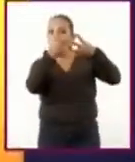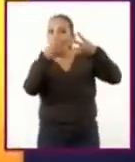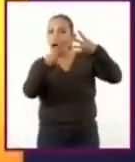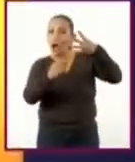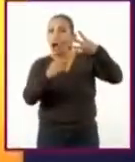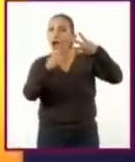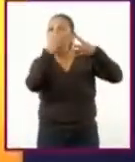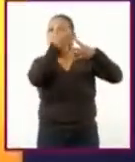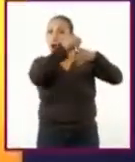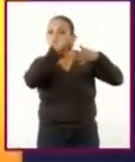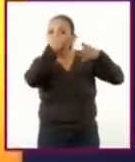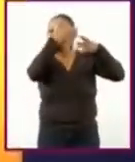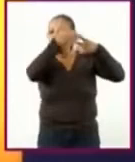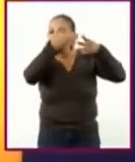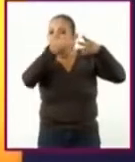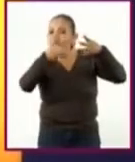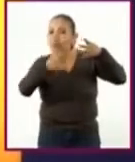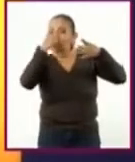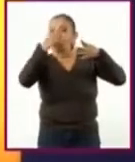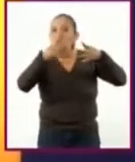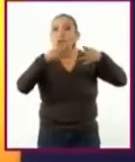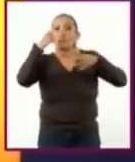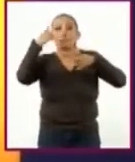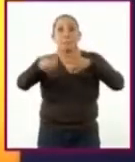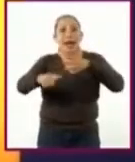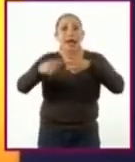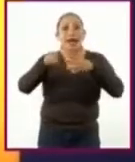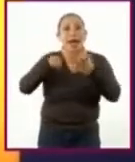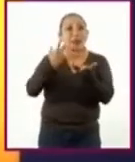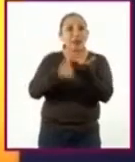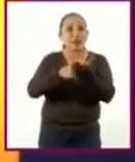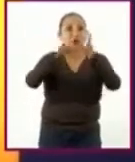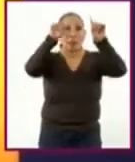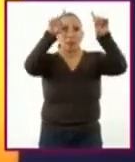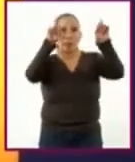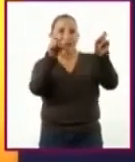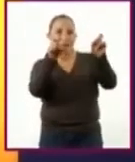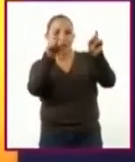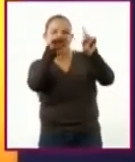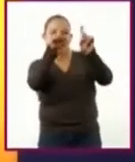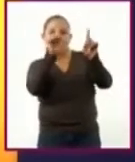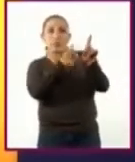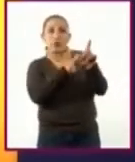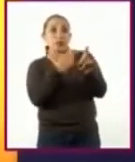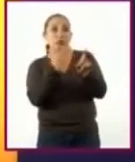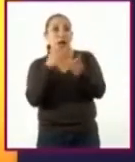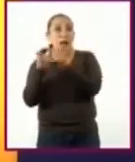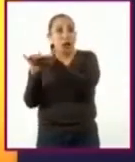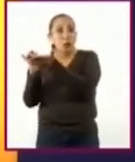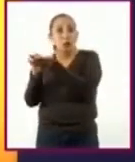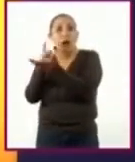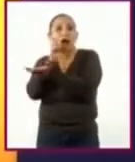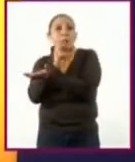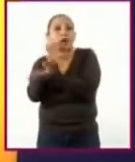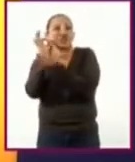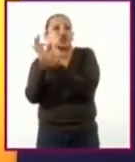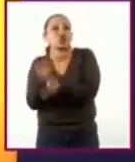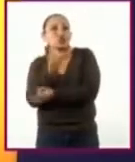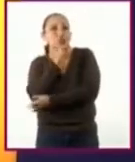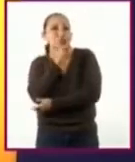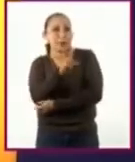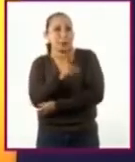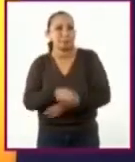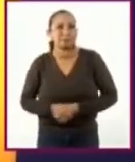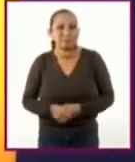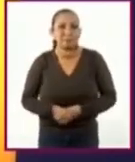se usa de la misma forma para las operaciones dentro de los paréntesis. Pueden usar su calculadora para verificar los